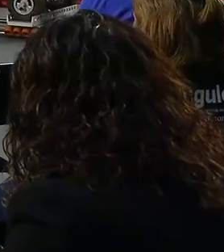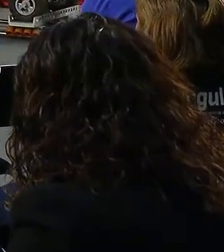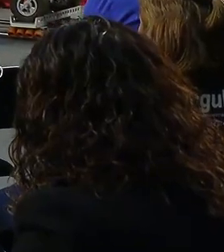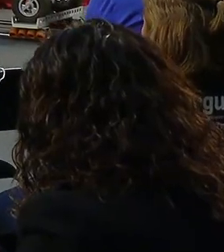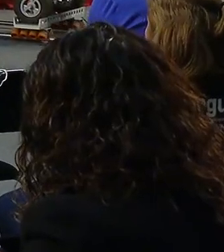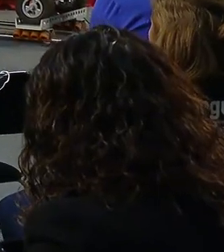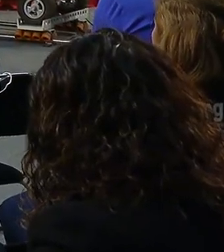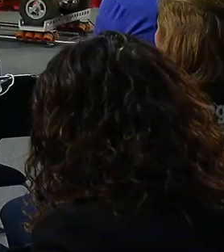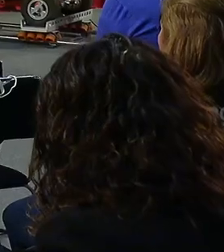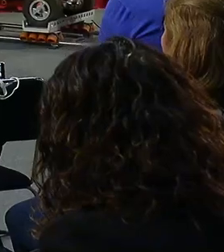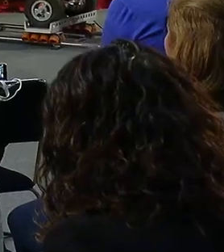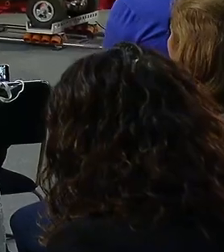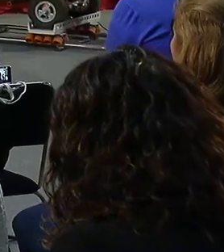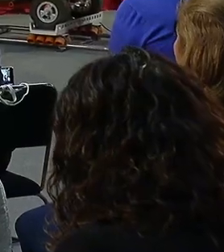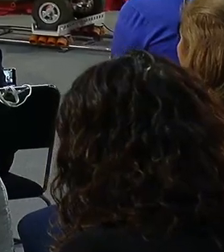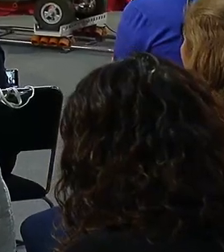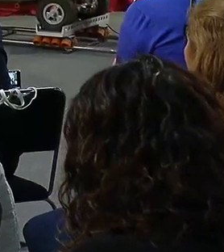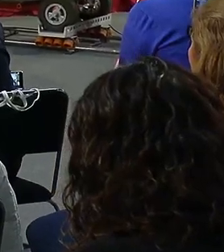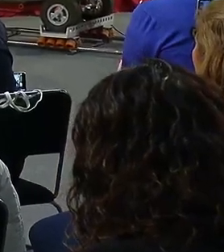manipulable y